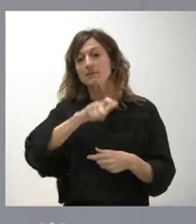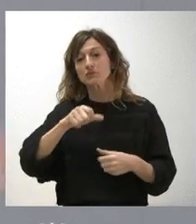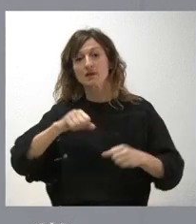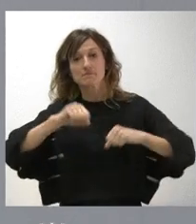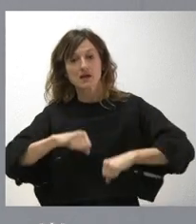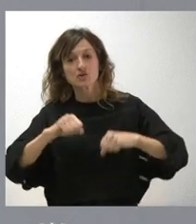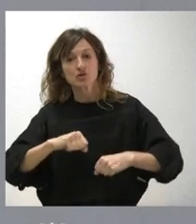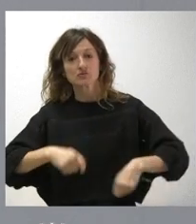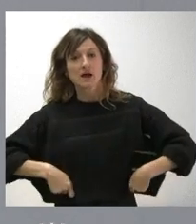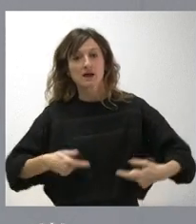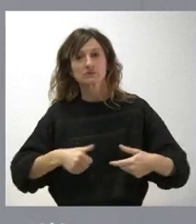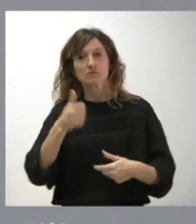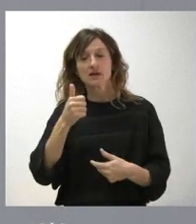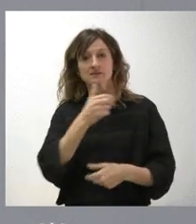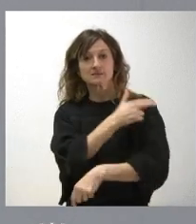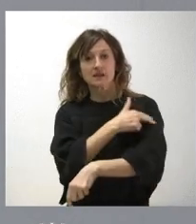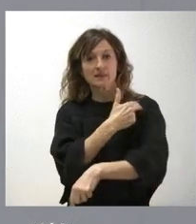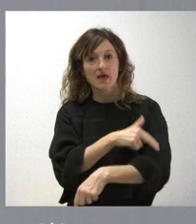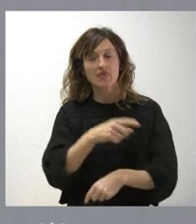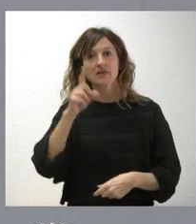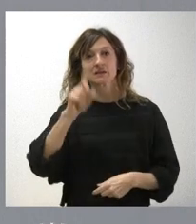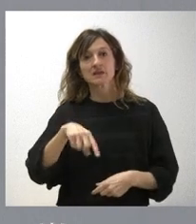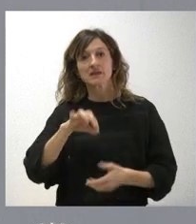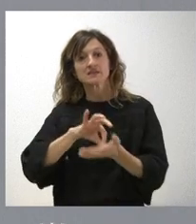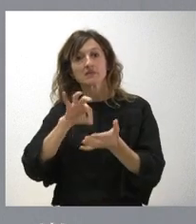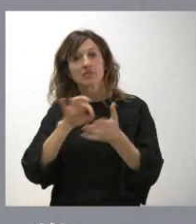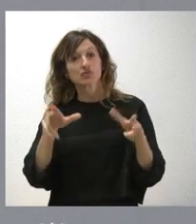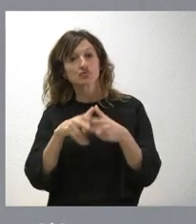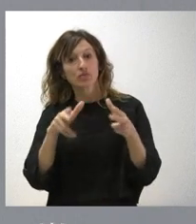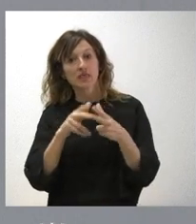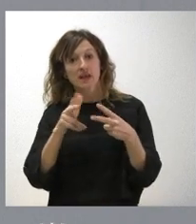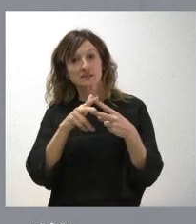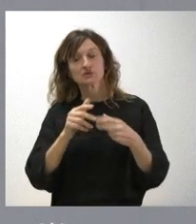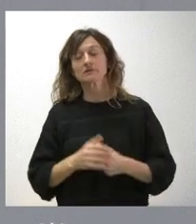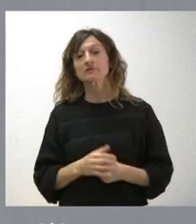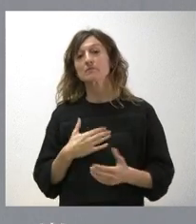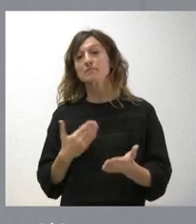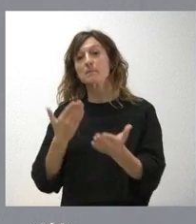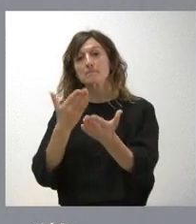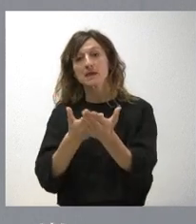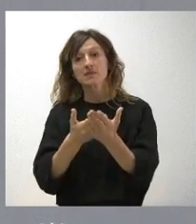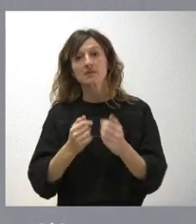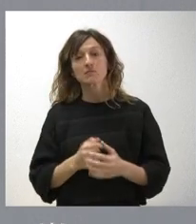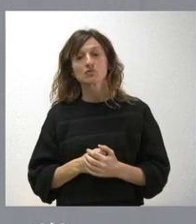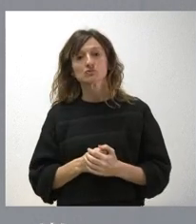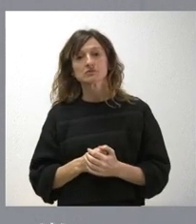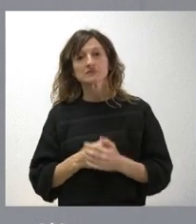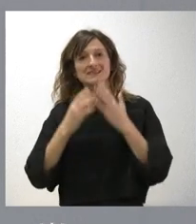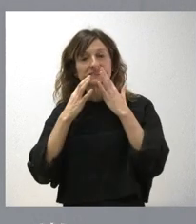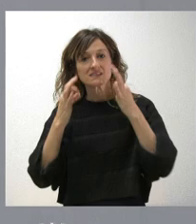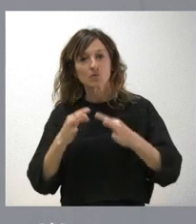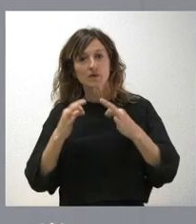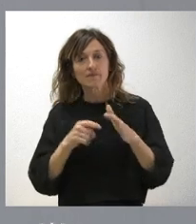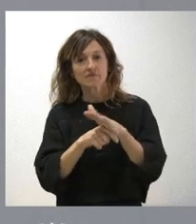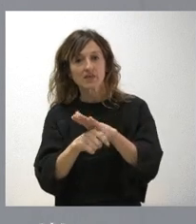coste fundamentalmente en el caso de la sanidad y en el caso de los servicios sociales por tanto nosotros lo que estamos pidiendo básicamente es que se asegure la financiación de los